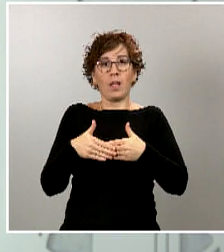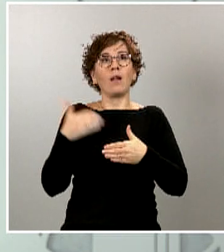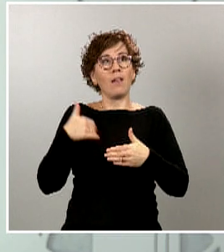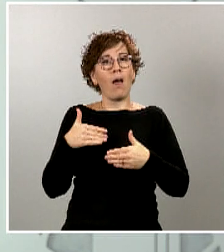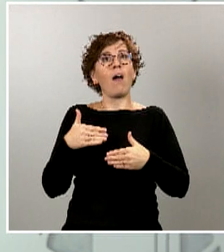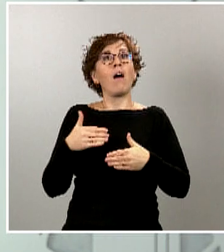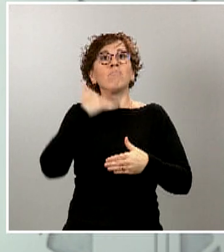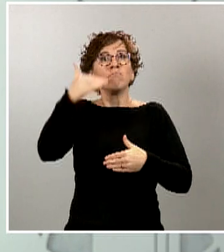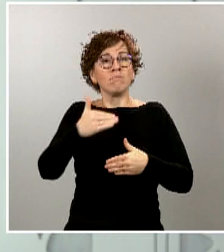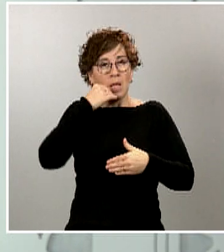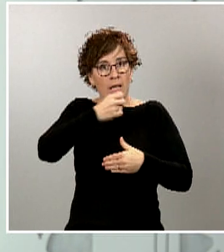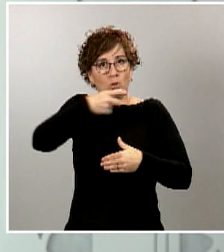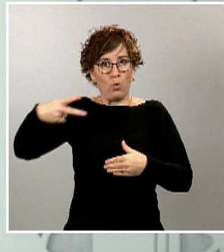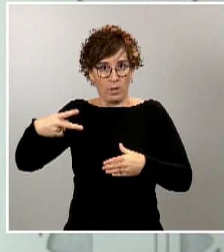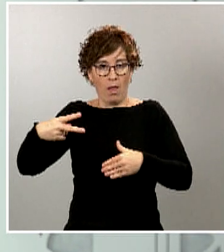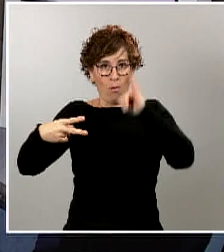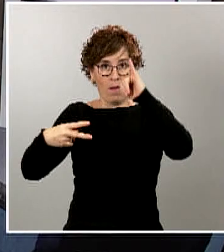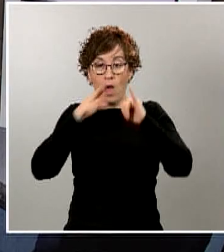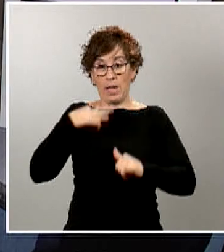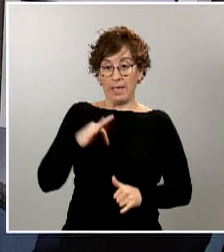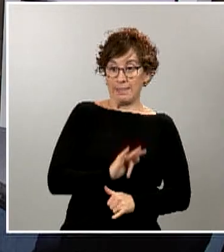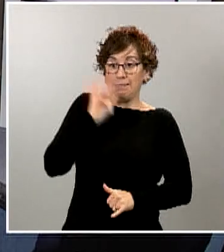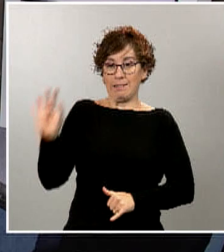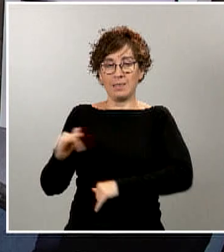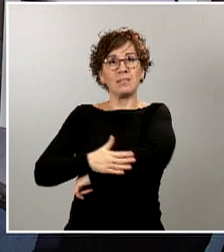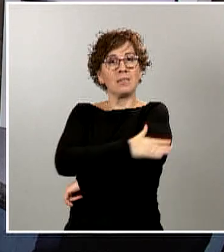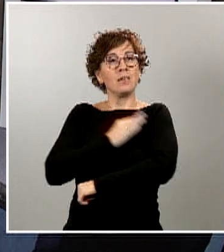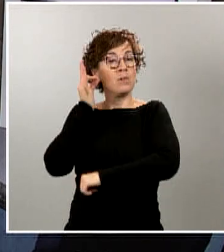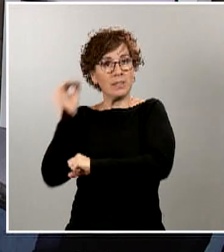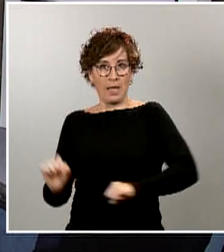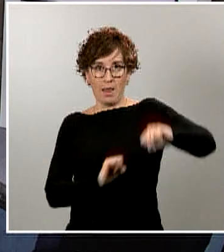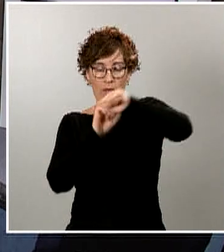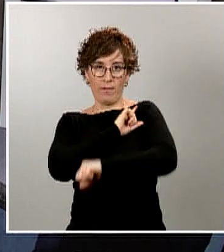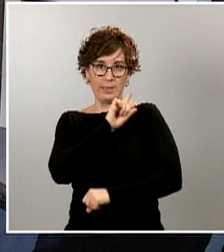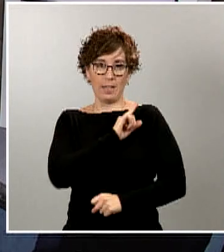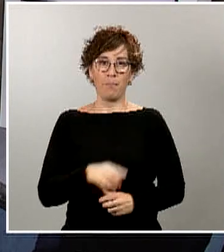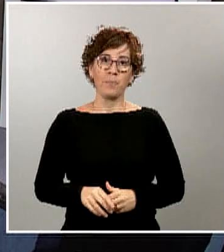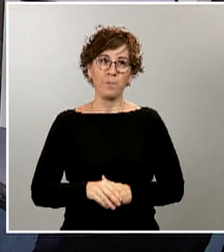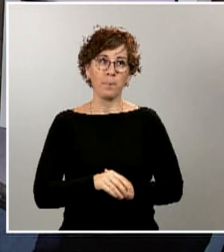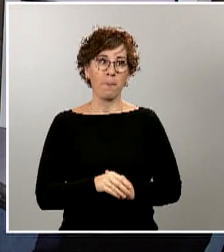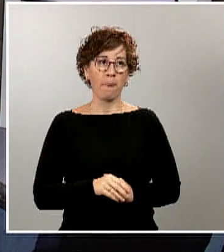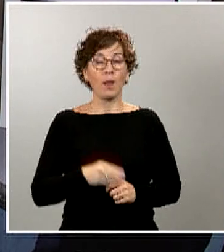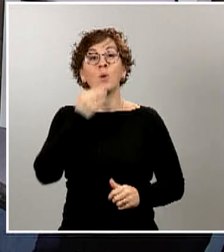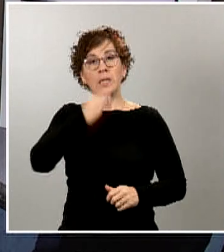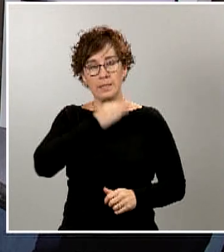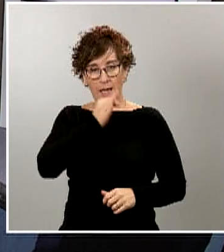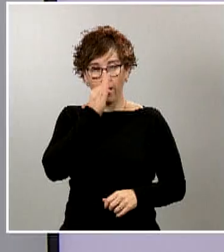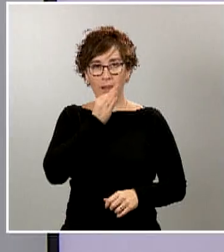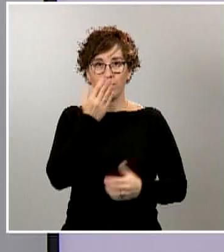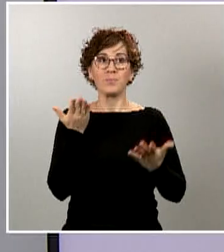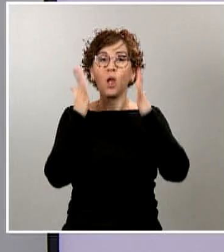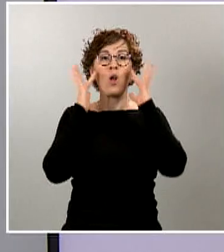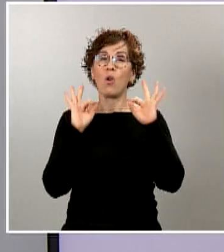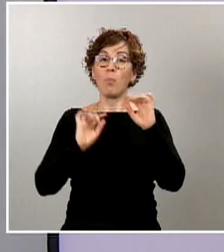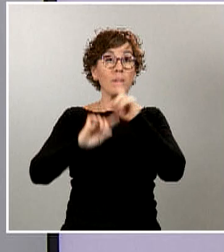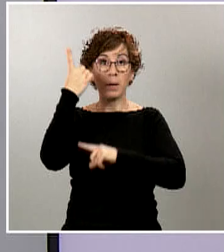Le cedo la palabra o le paso la palabra a la ministra de Defensa. Buenas tardes. Naturalmente, y como siempre, el Gobierno